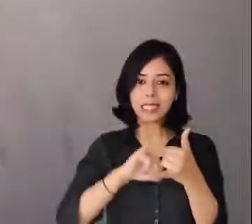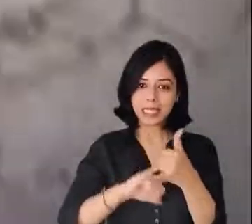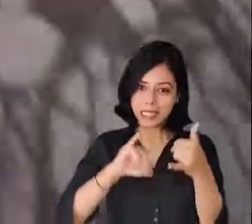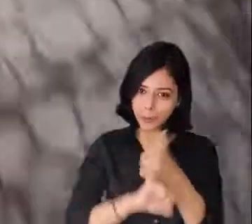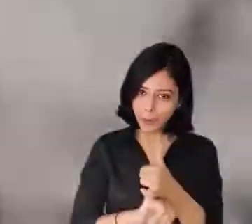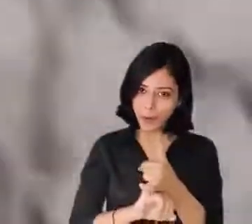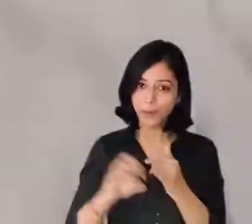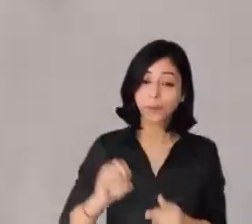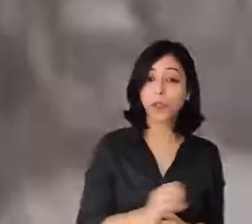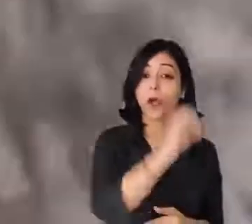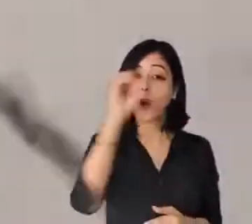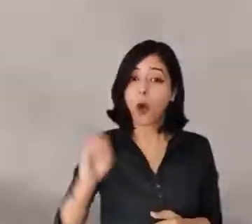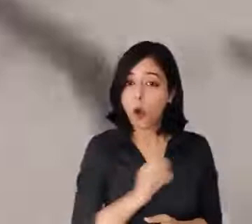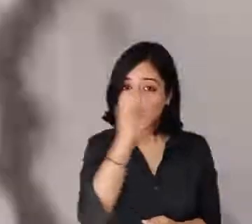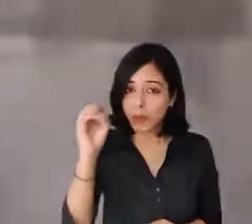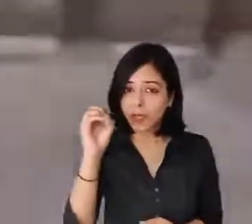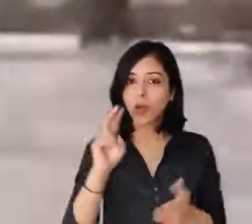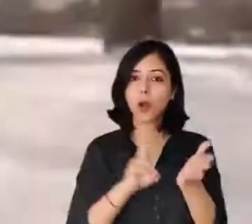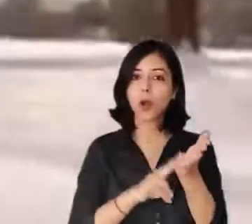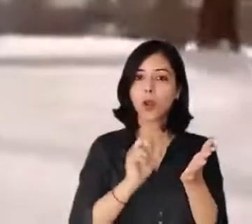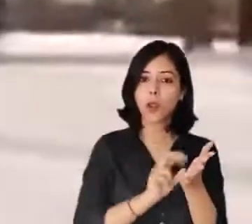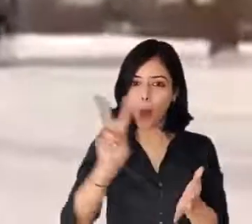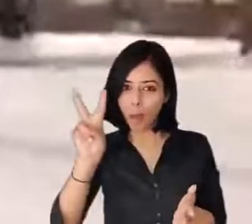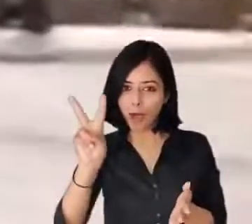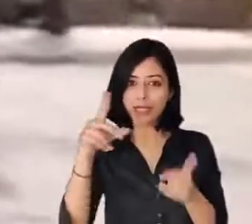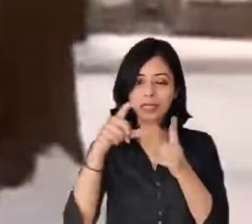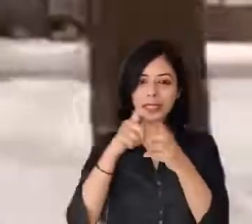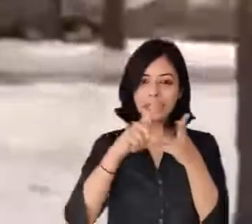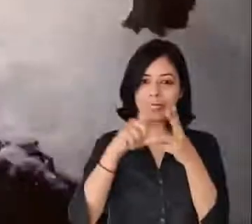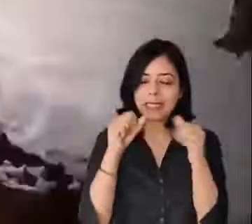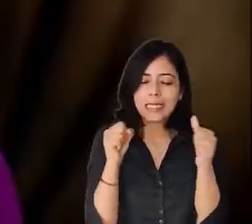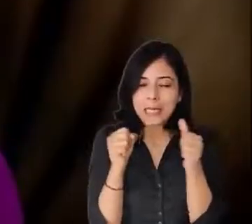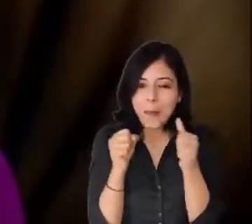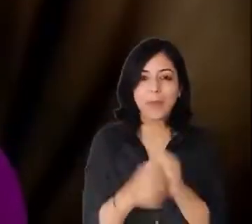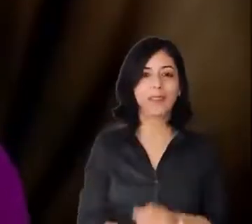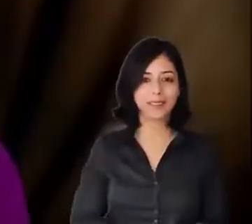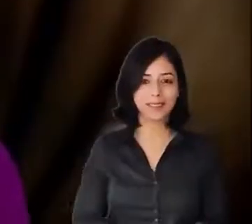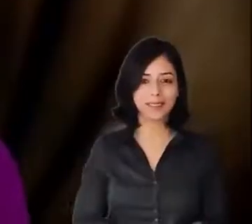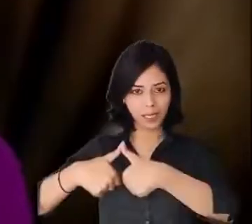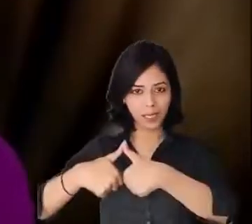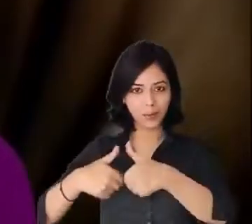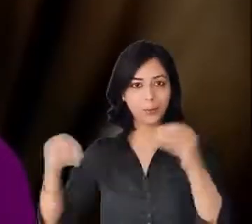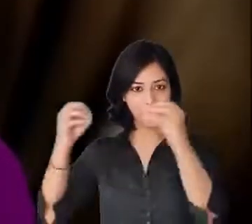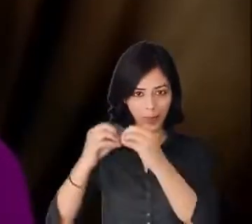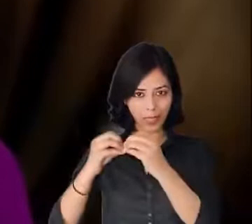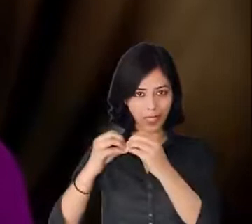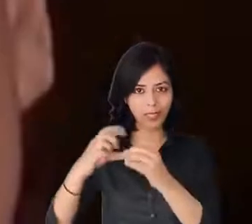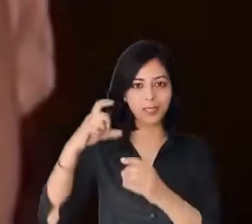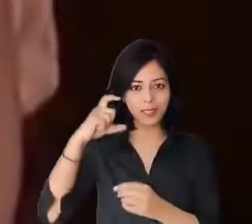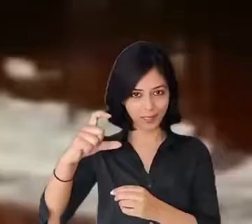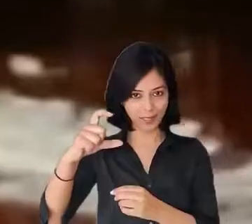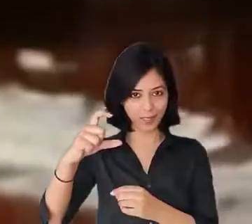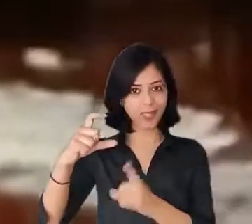miedo. Empezamos a quedarnos cerca de nuestra casa. Estábamos muy atentos. Todos los vecinos andaban con